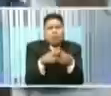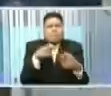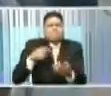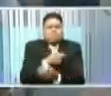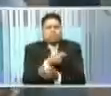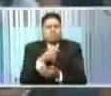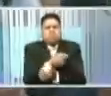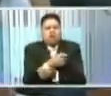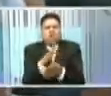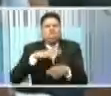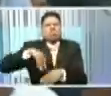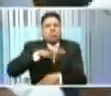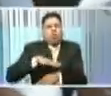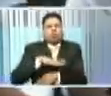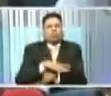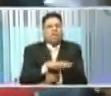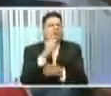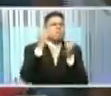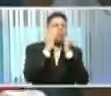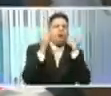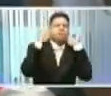ver dónde hay violencia.